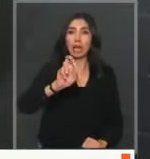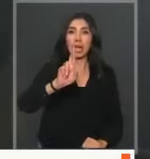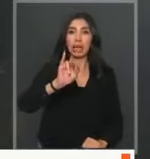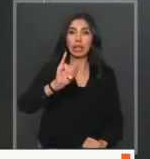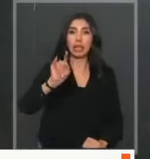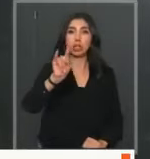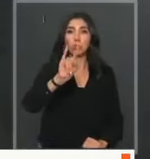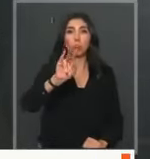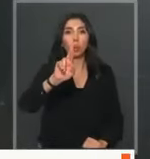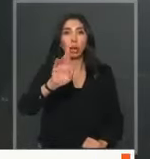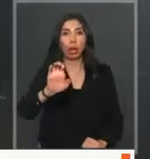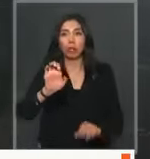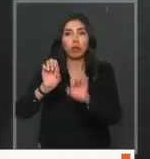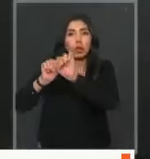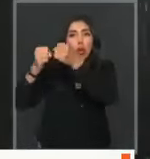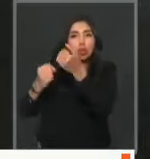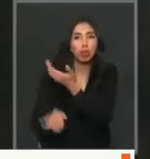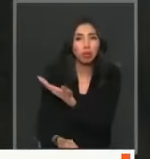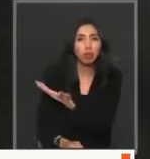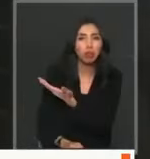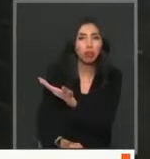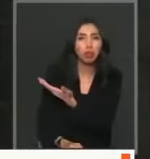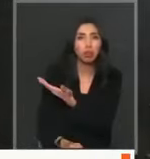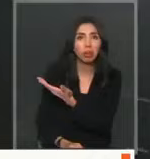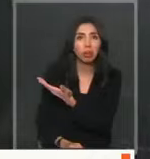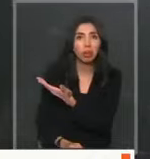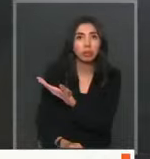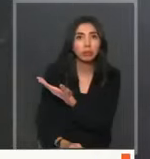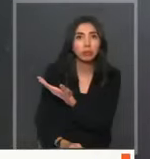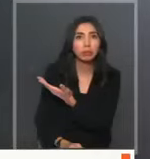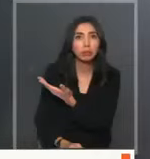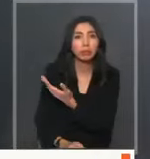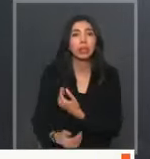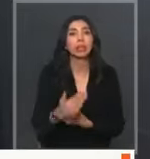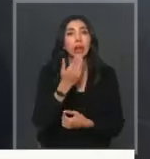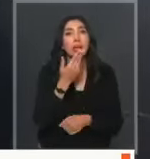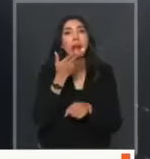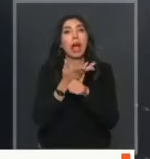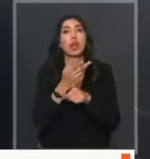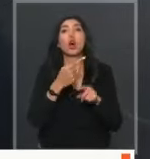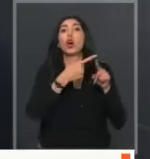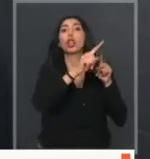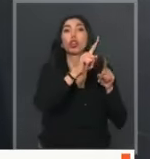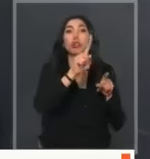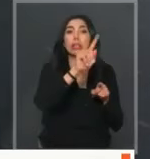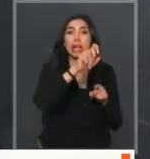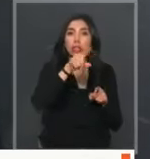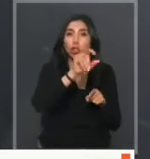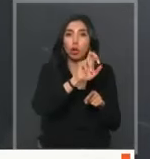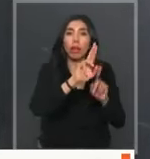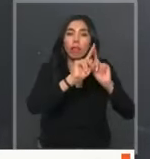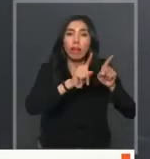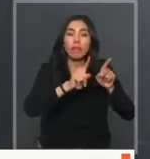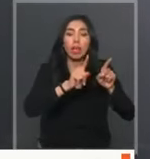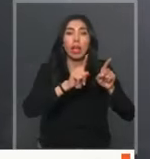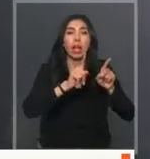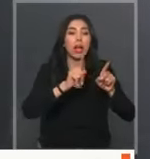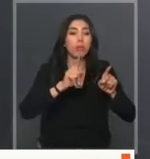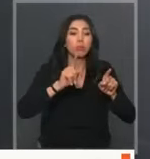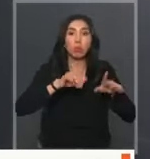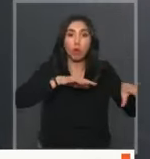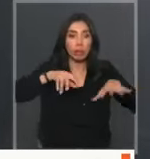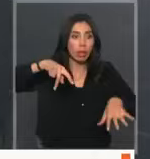roto. Y en ese minuto, porque acá hay un visor, un sensor, debería haber sonado. Debería haber